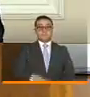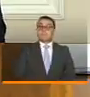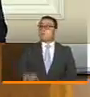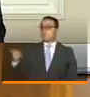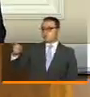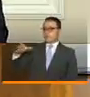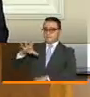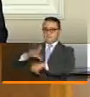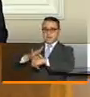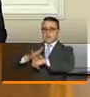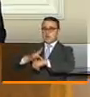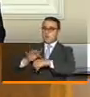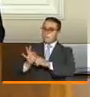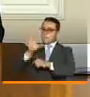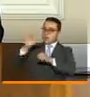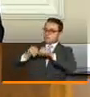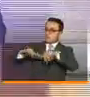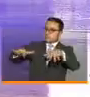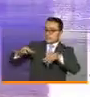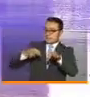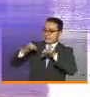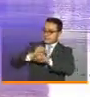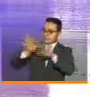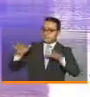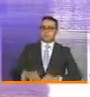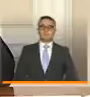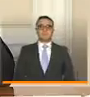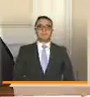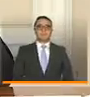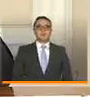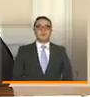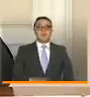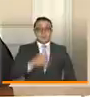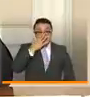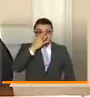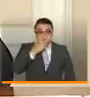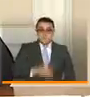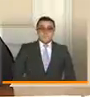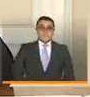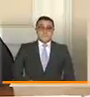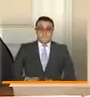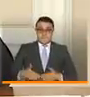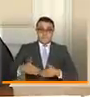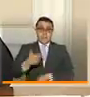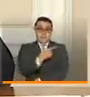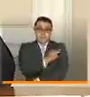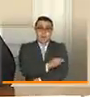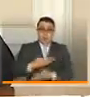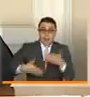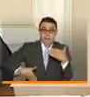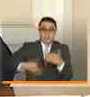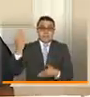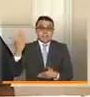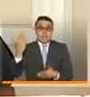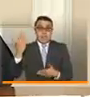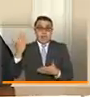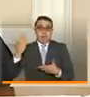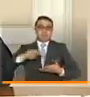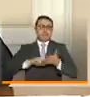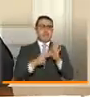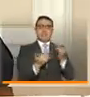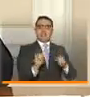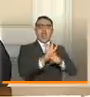médica, epidemiológica. Muy concreta, presidente. Tener vacunas, empezar a vacunar, no quiere decir que el riesgo